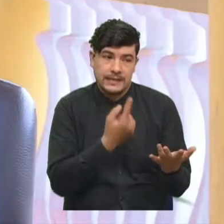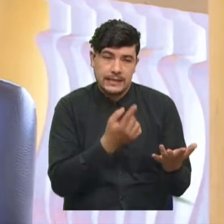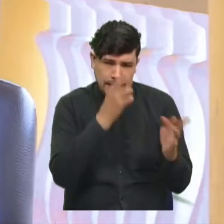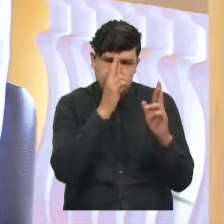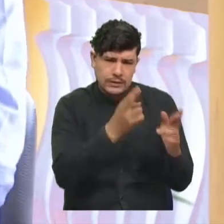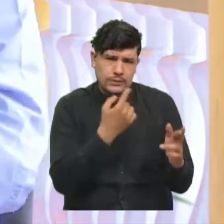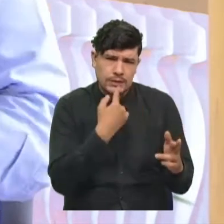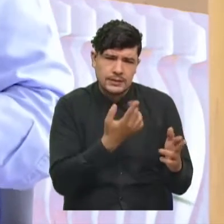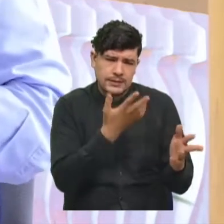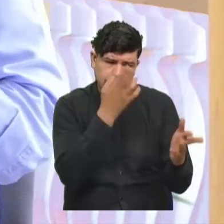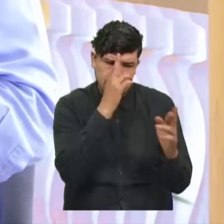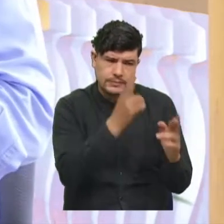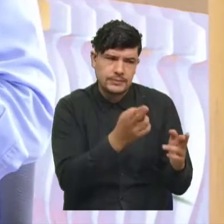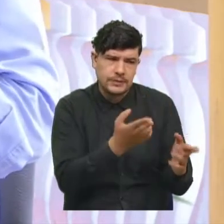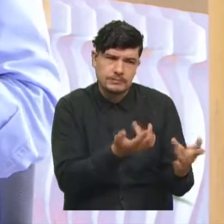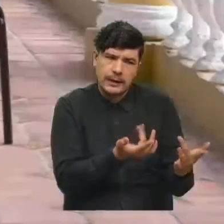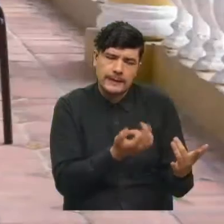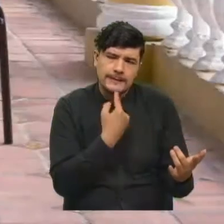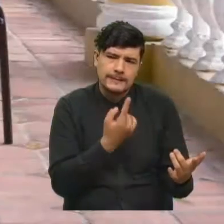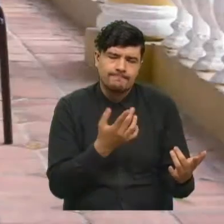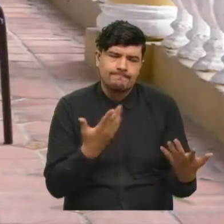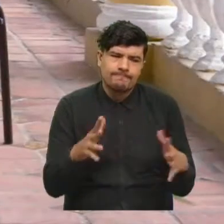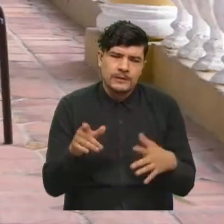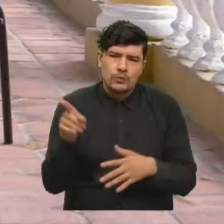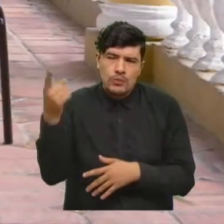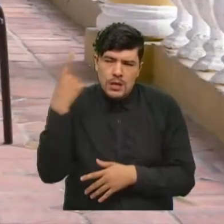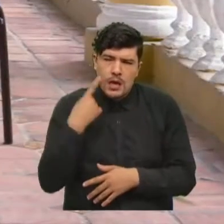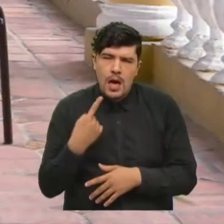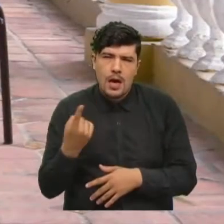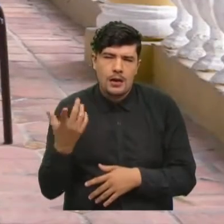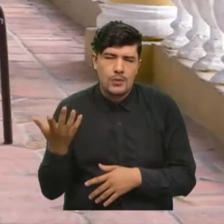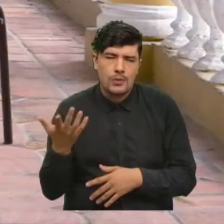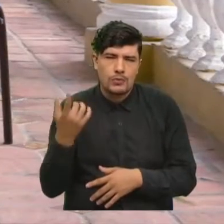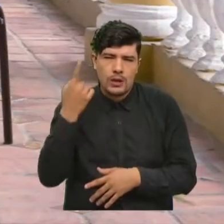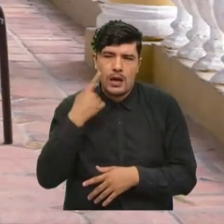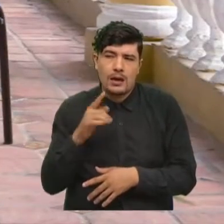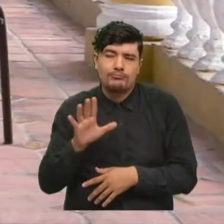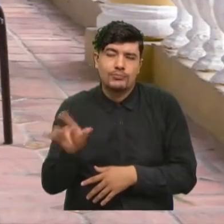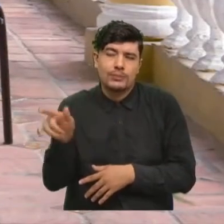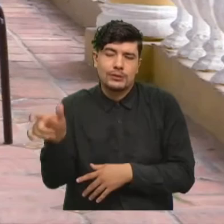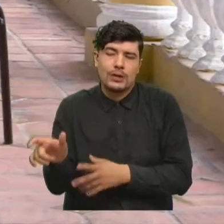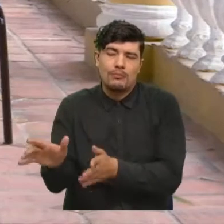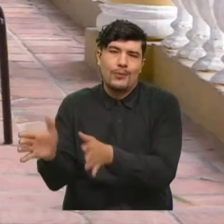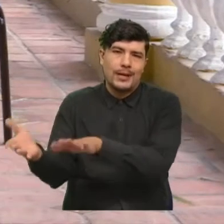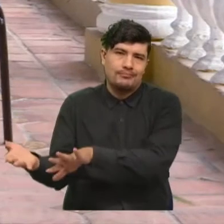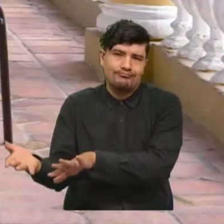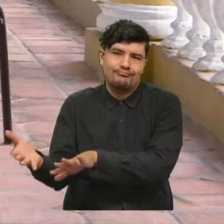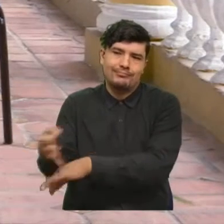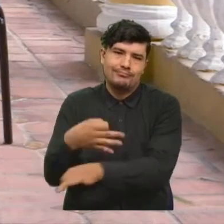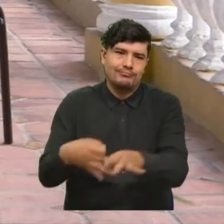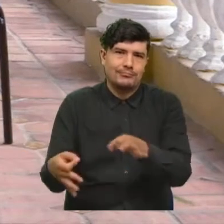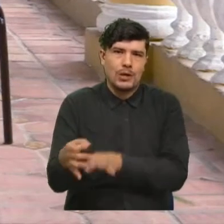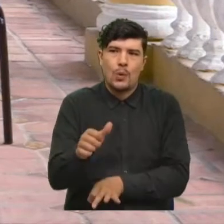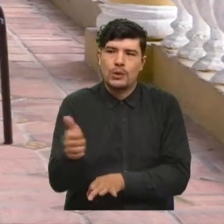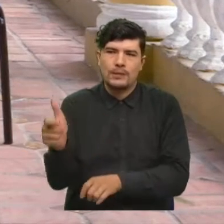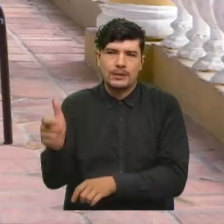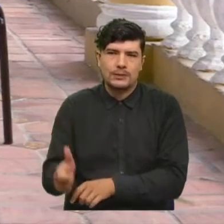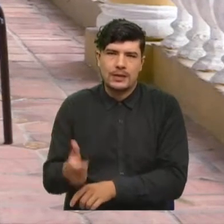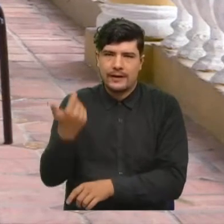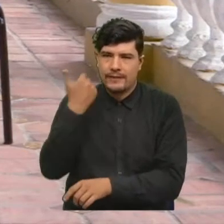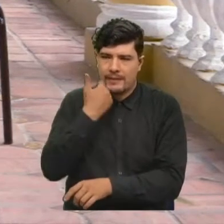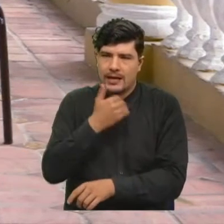se salve o pierda la vida para para ocupar otra cama o sí porque hay listas de espera o hay